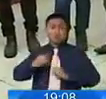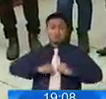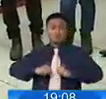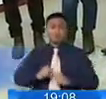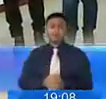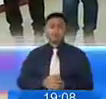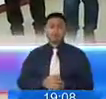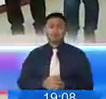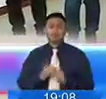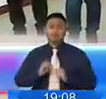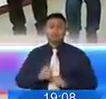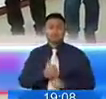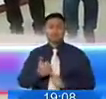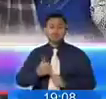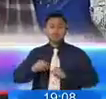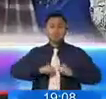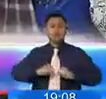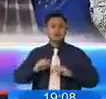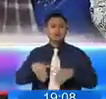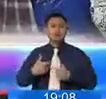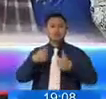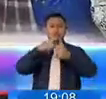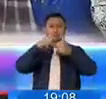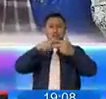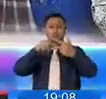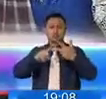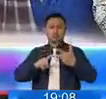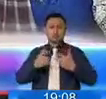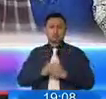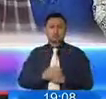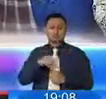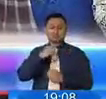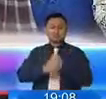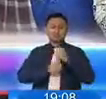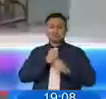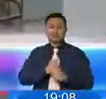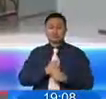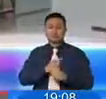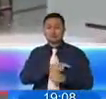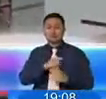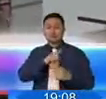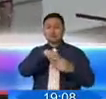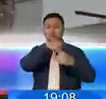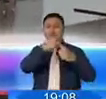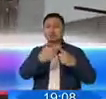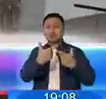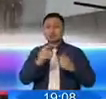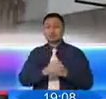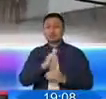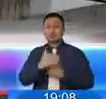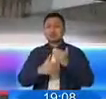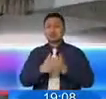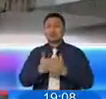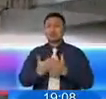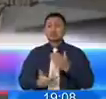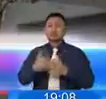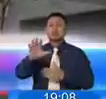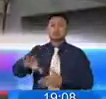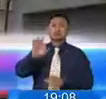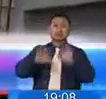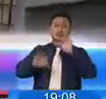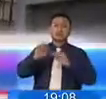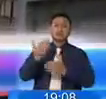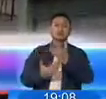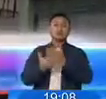los ejes sobre los cuales girará su gestión dentro de este periodo de transición, es decir, hasta que se cumpla con el proceso de selección del nuevo